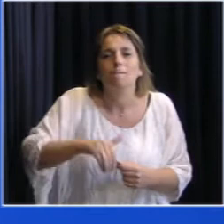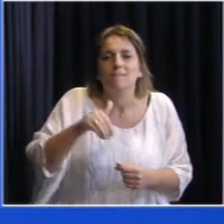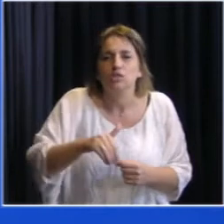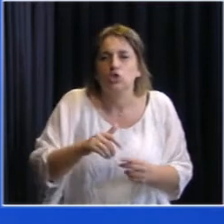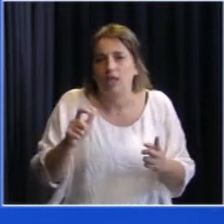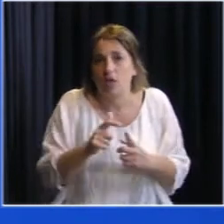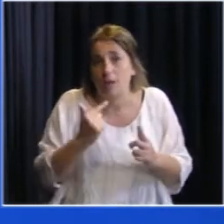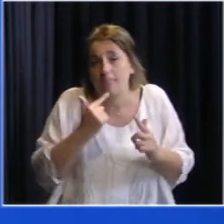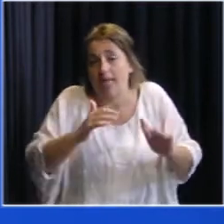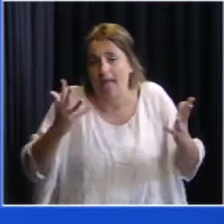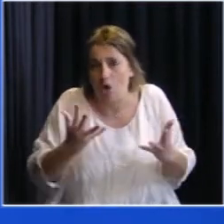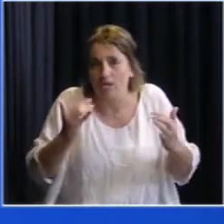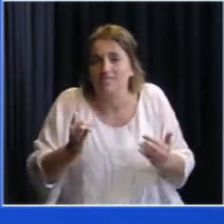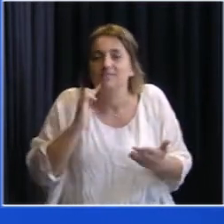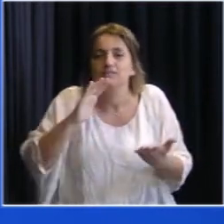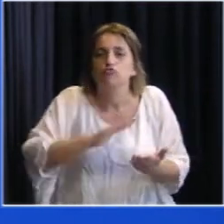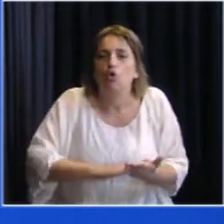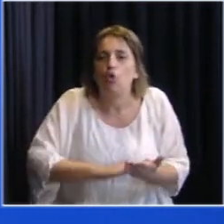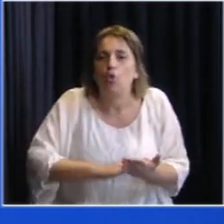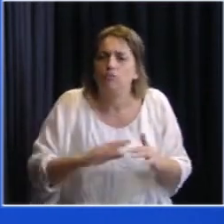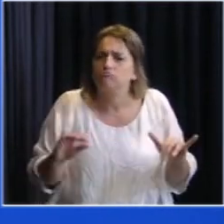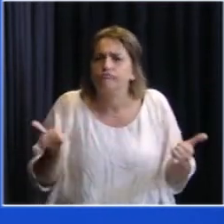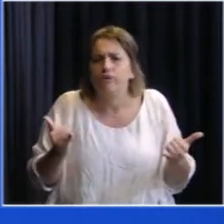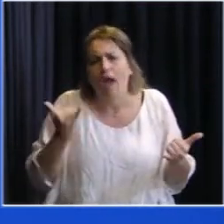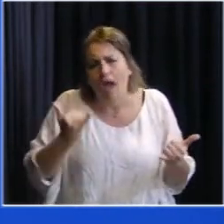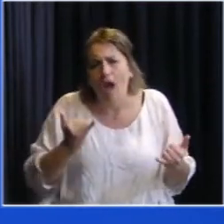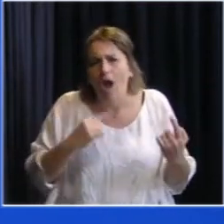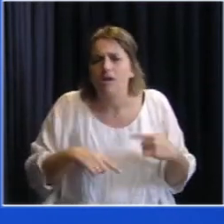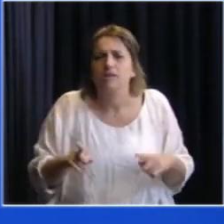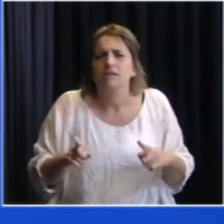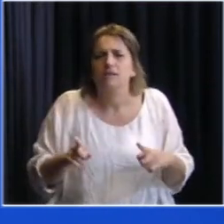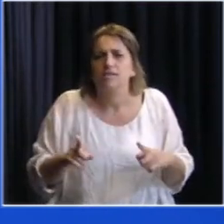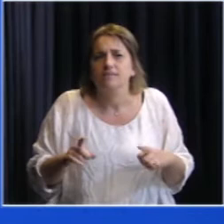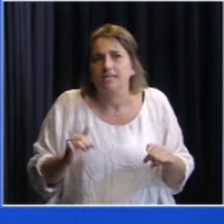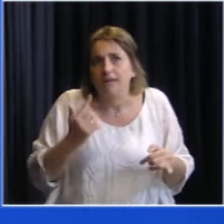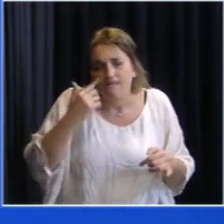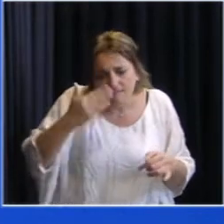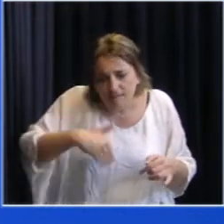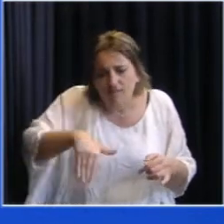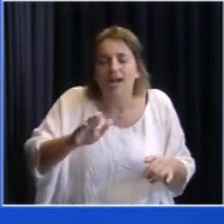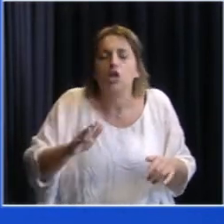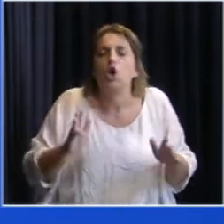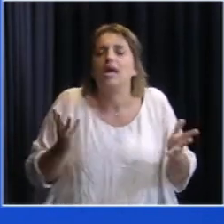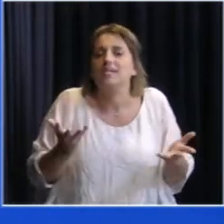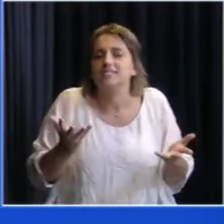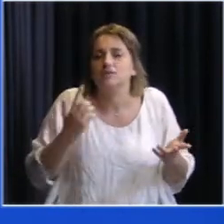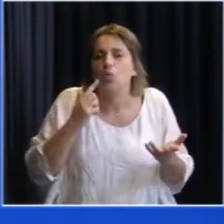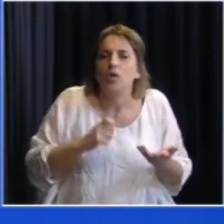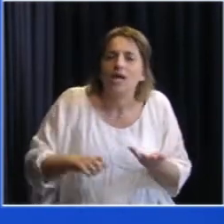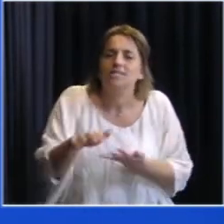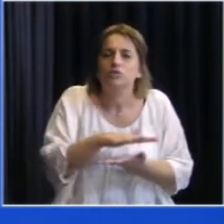estimación que hoy tenemos de las medidas que hemos estado tomando y la proyección de lo que es una